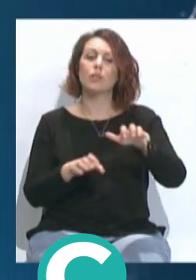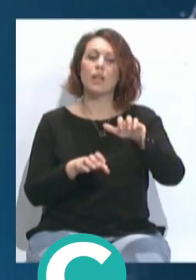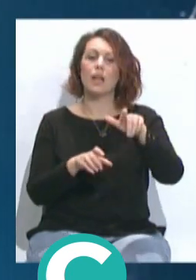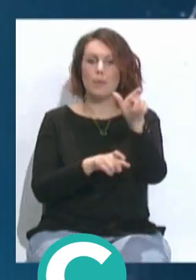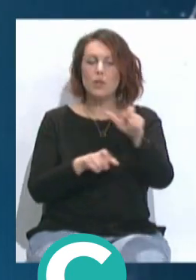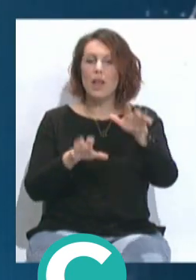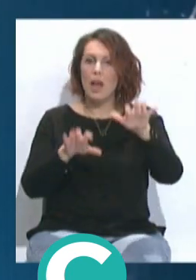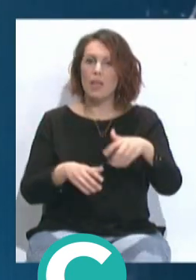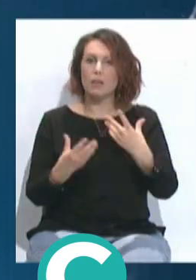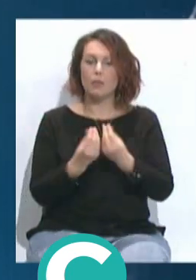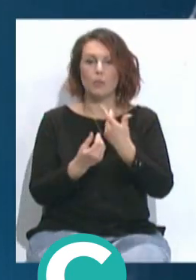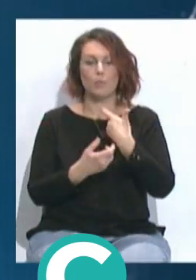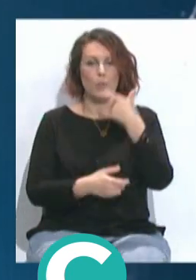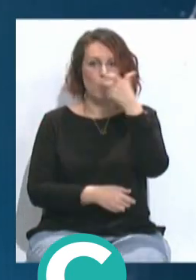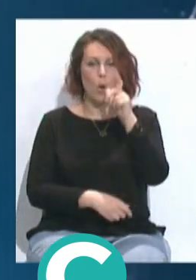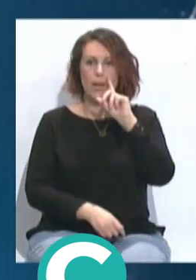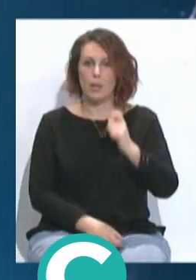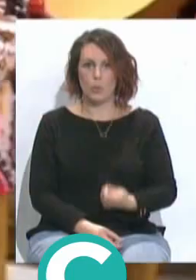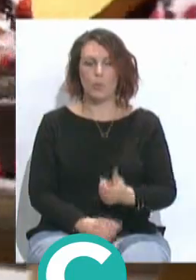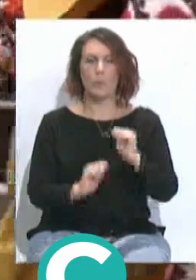con el pueblo ucraniano. Arrancamos.